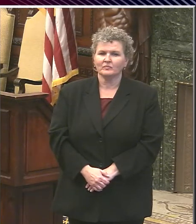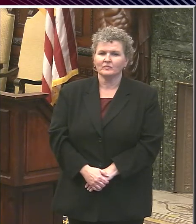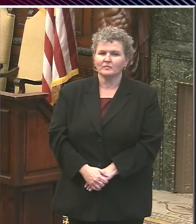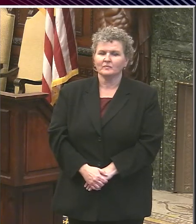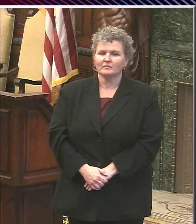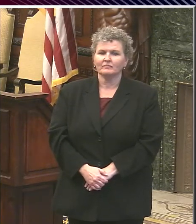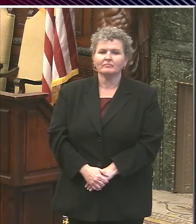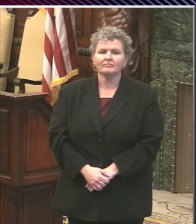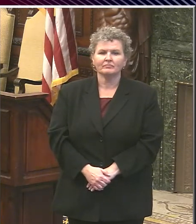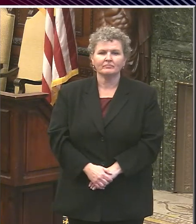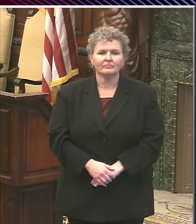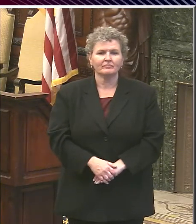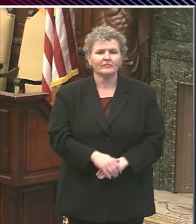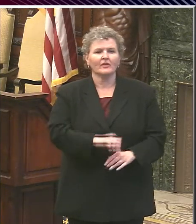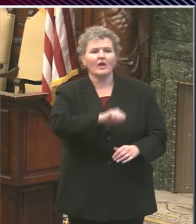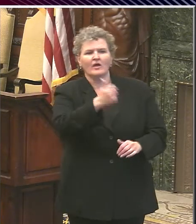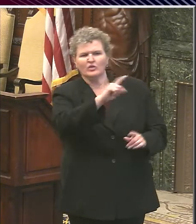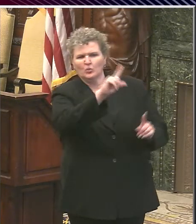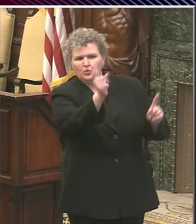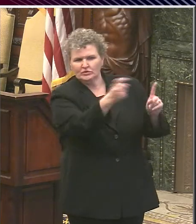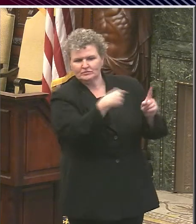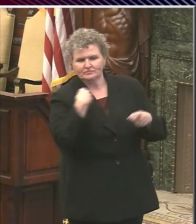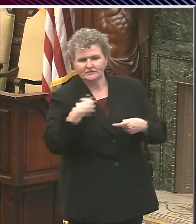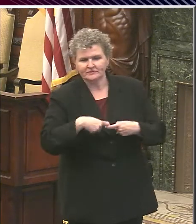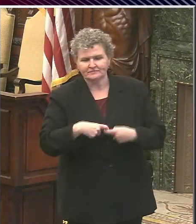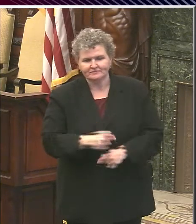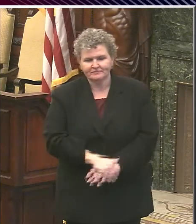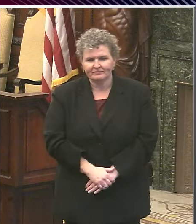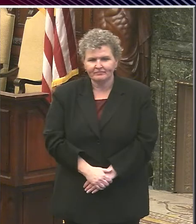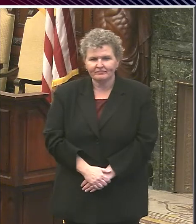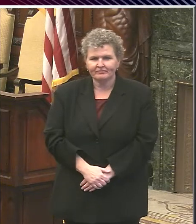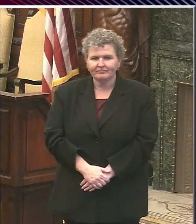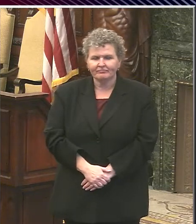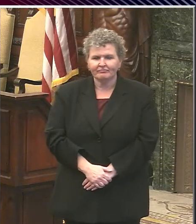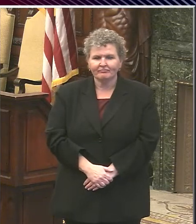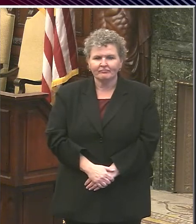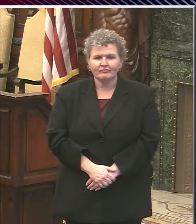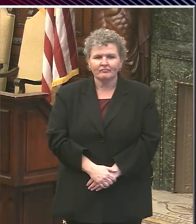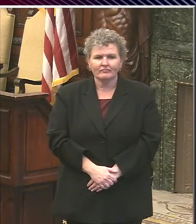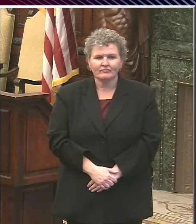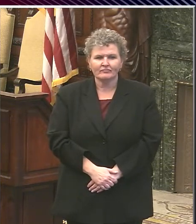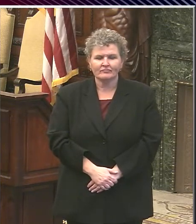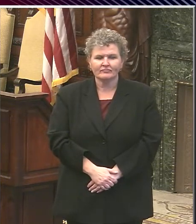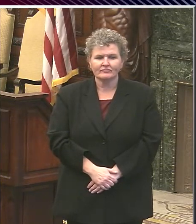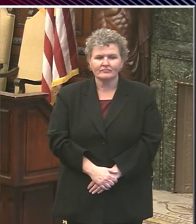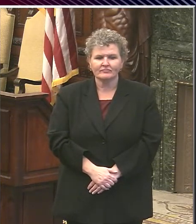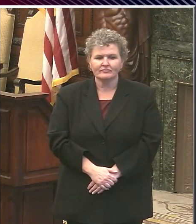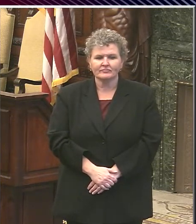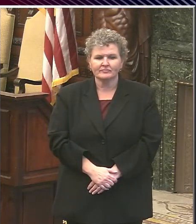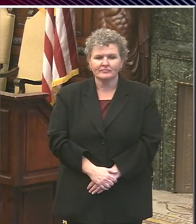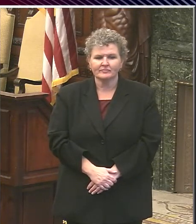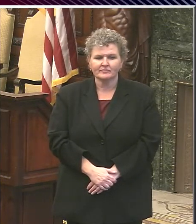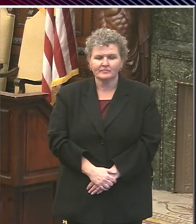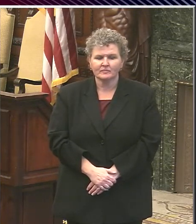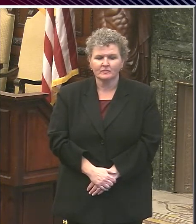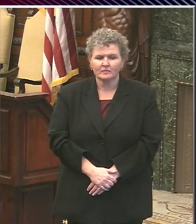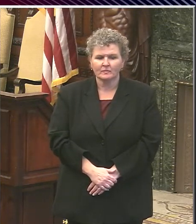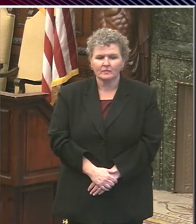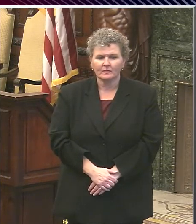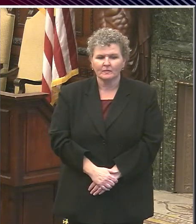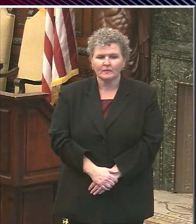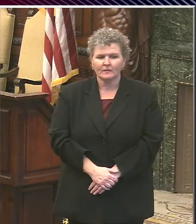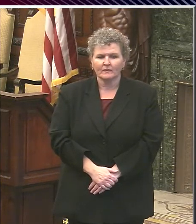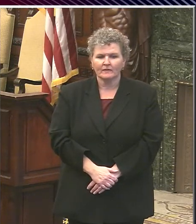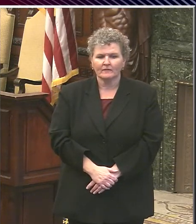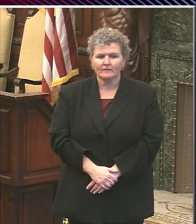Y la siguiente pregunta es sobre el encampment. ¿Qué asistencia se le está brindando a las personas? Si hay algún tipo de asistencia de